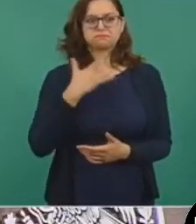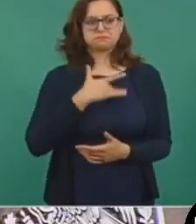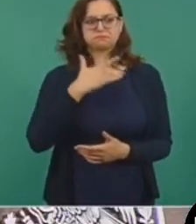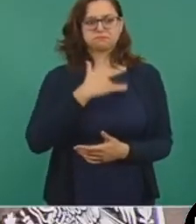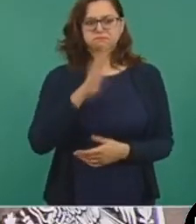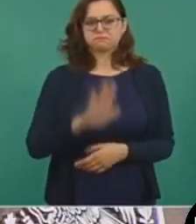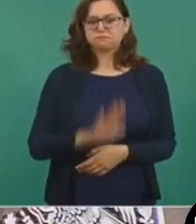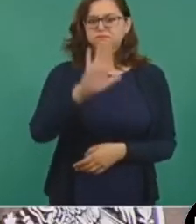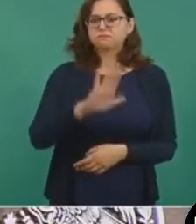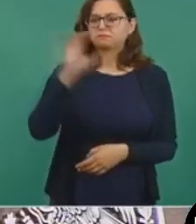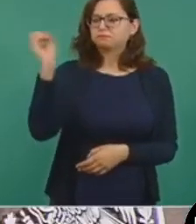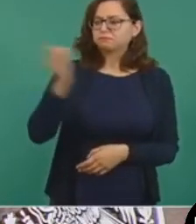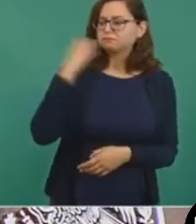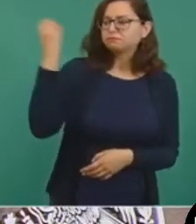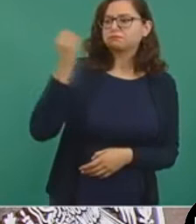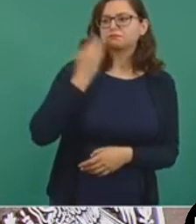progresista